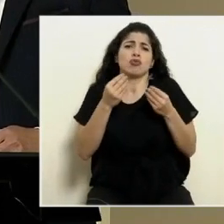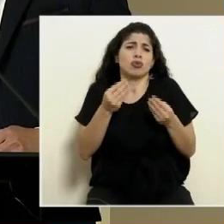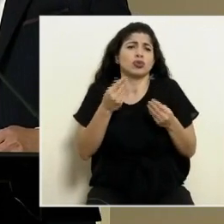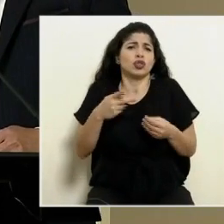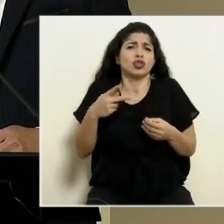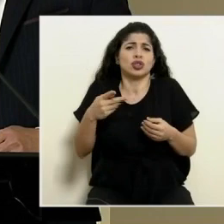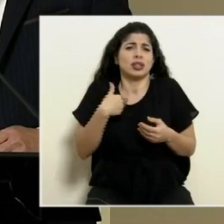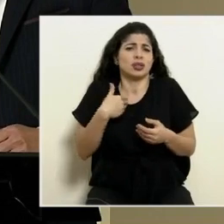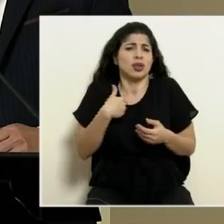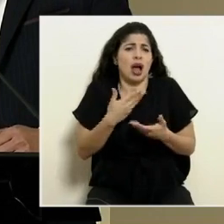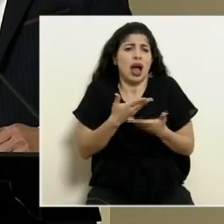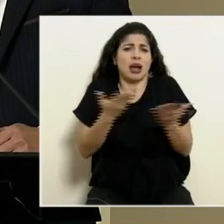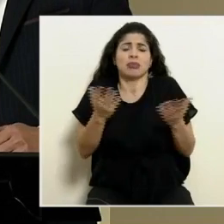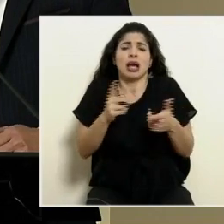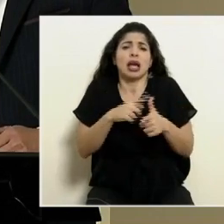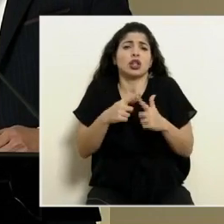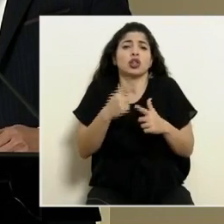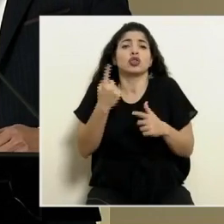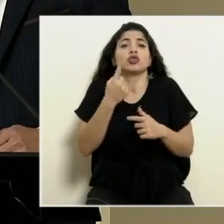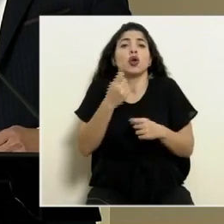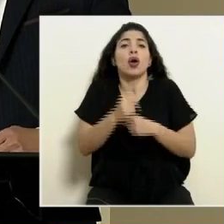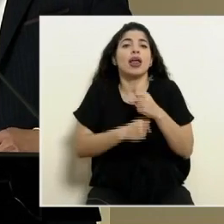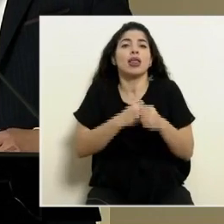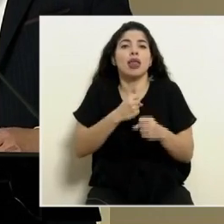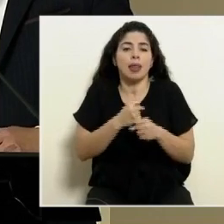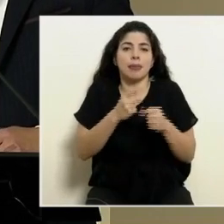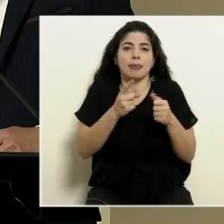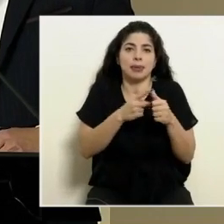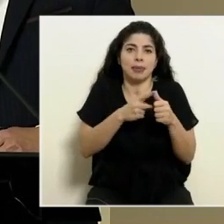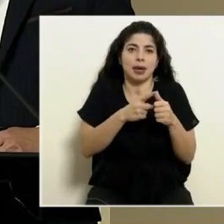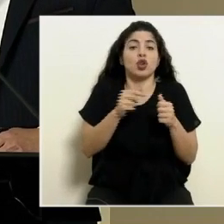riesgo. Entonces, lo que se ha definido es edad, más que todo edad.